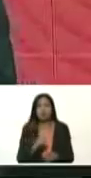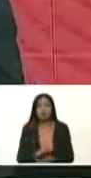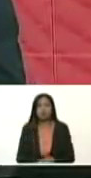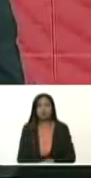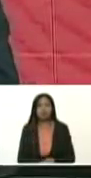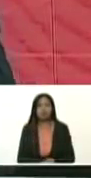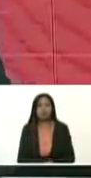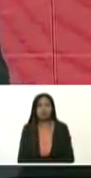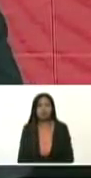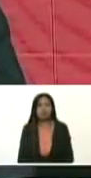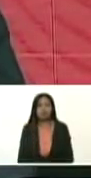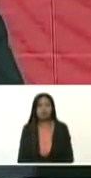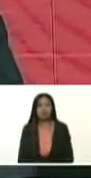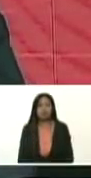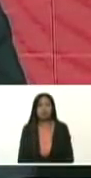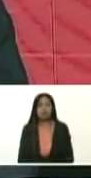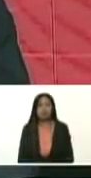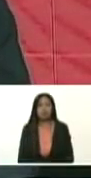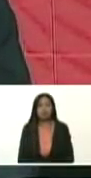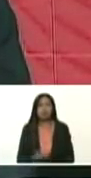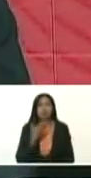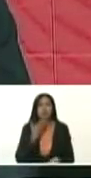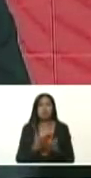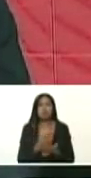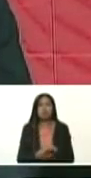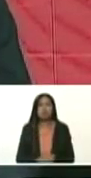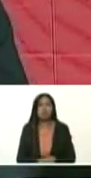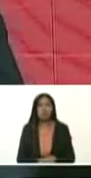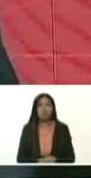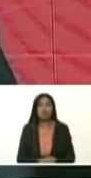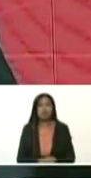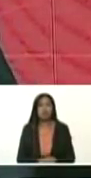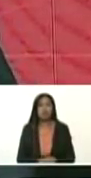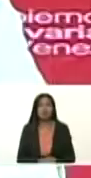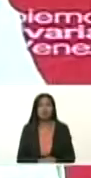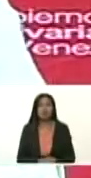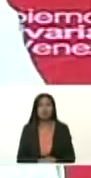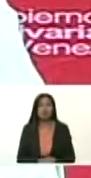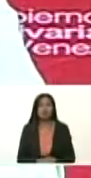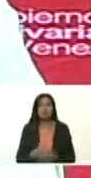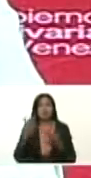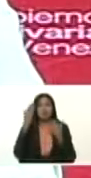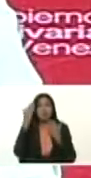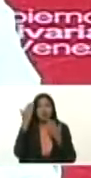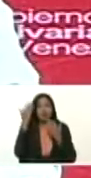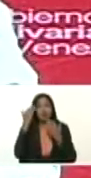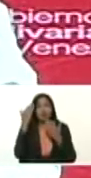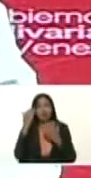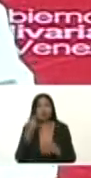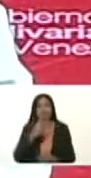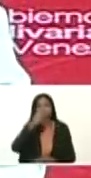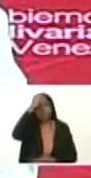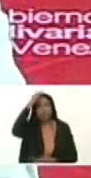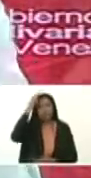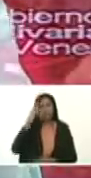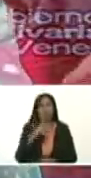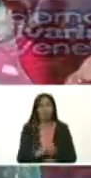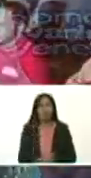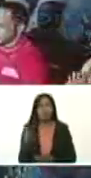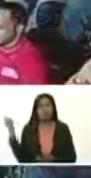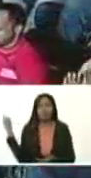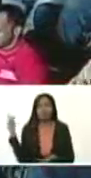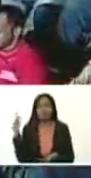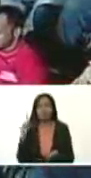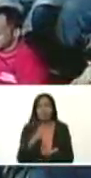Bueno, adelante. Gracias, compañero usted. Taret El Aissami. Salan Aleku, vamos a darle un saludo a Taret El Aissami, ¿vale? Ha llegado directo